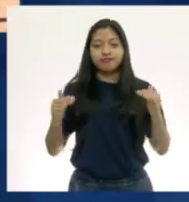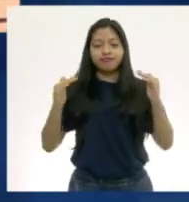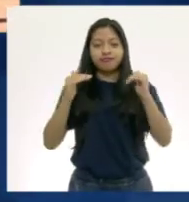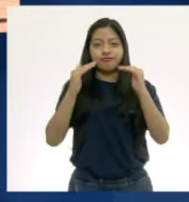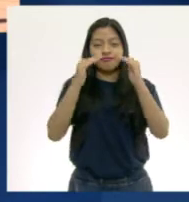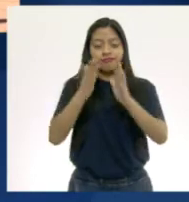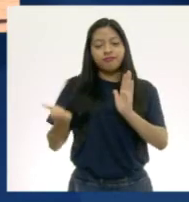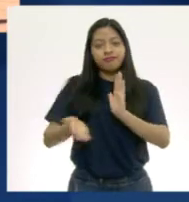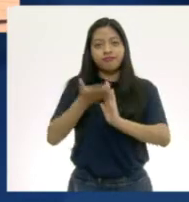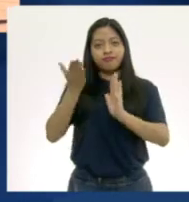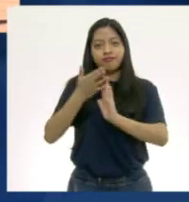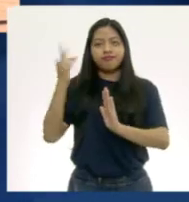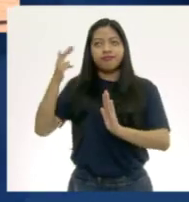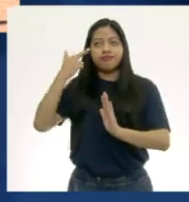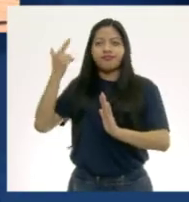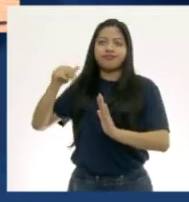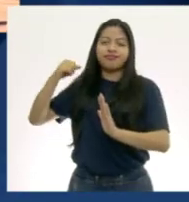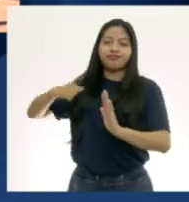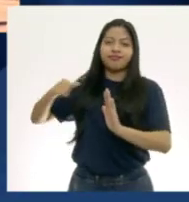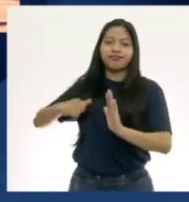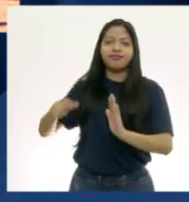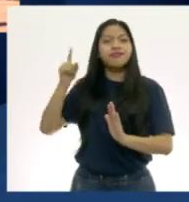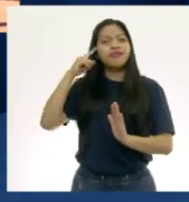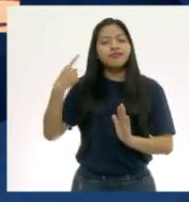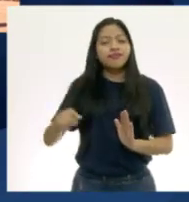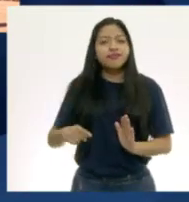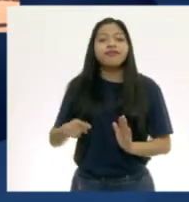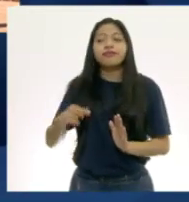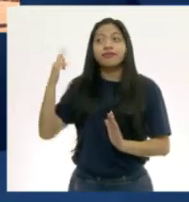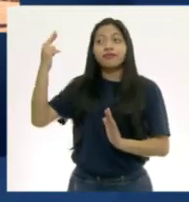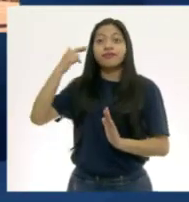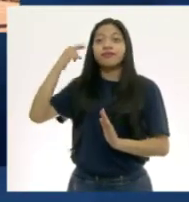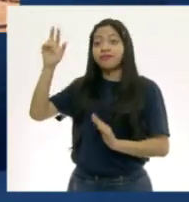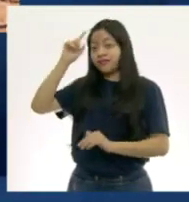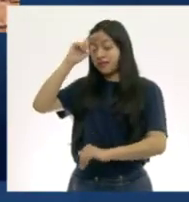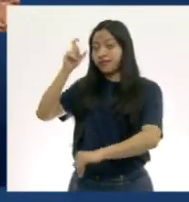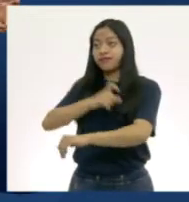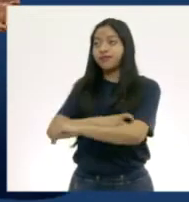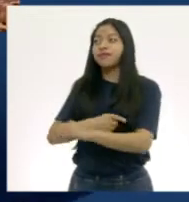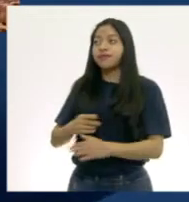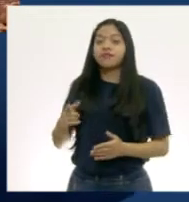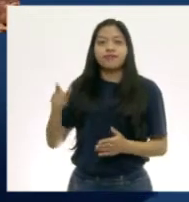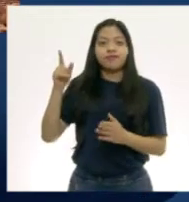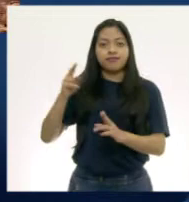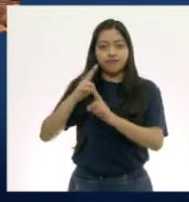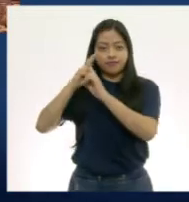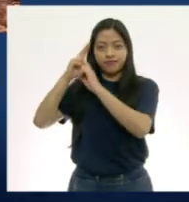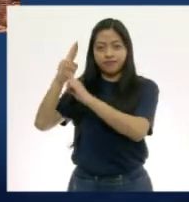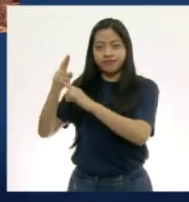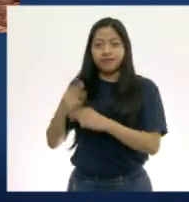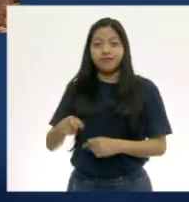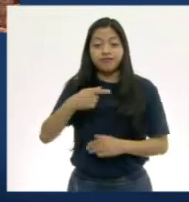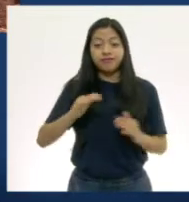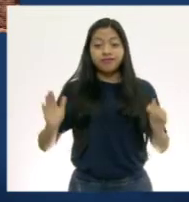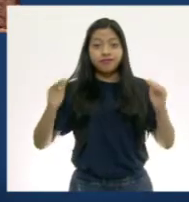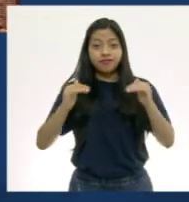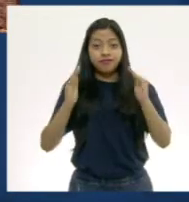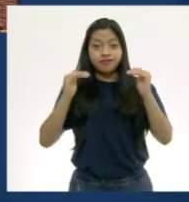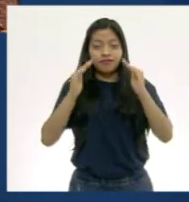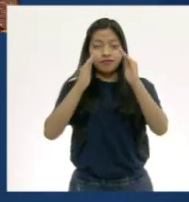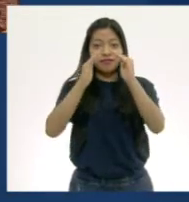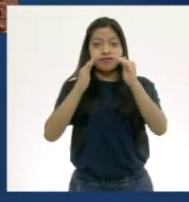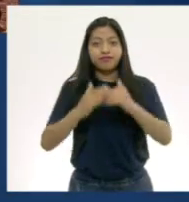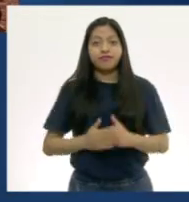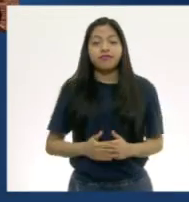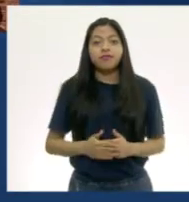a construir en el reino antiguo para honrar justamente a los grandes faraones, ¿no? Ellas lo construían las pirámides porque ellos consideraban que estaban